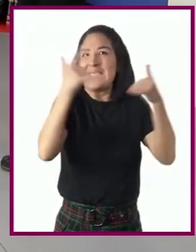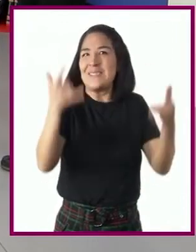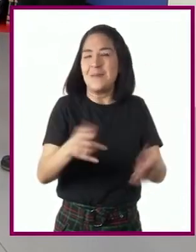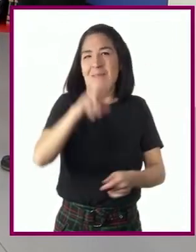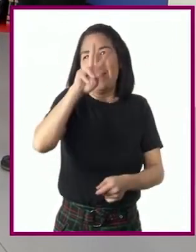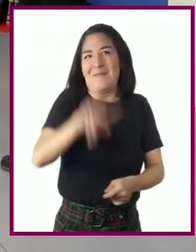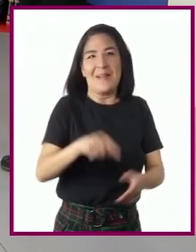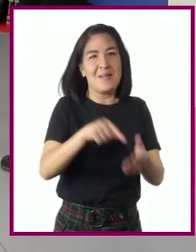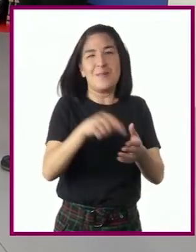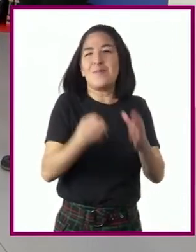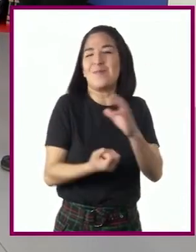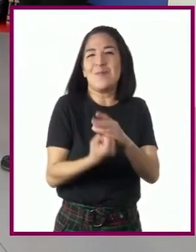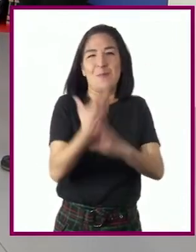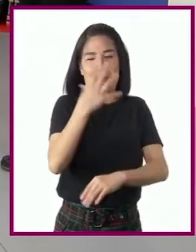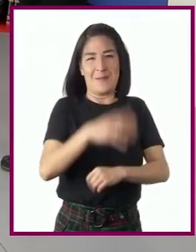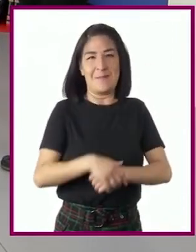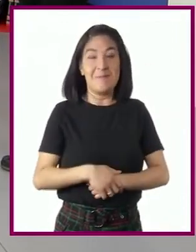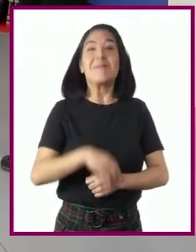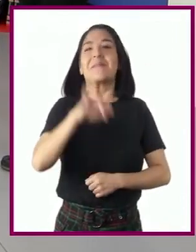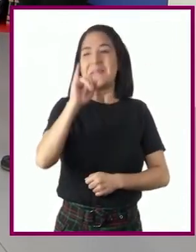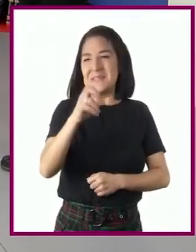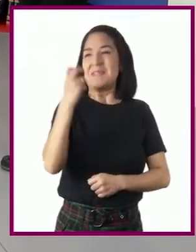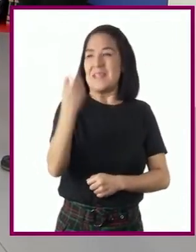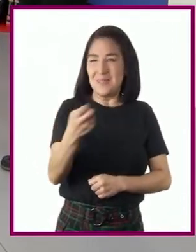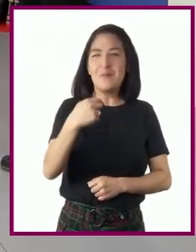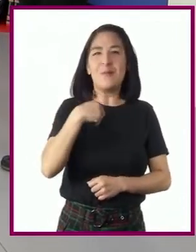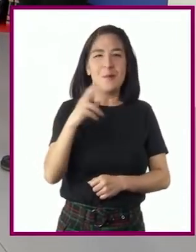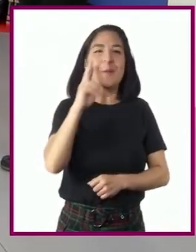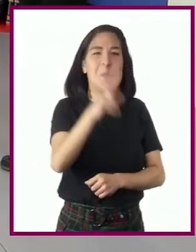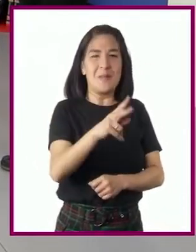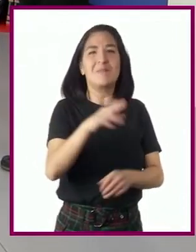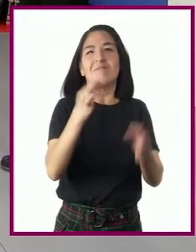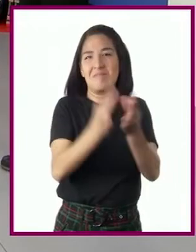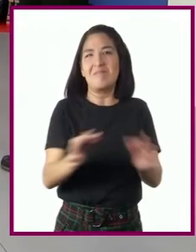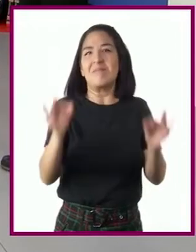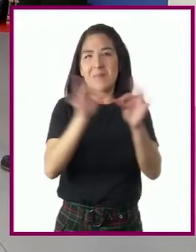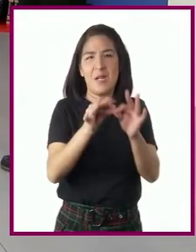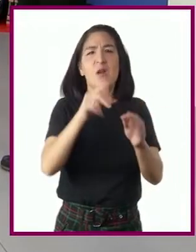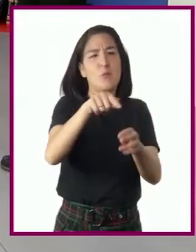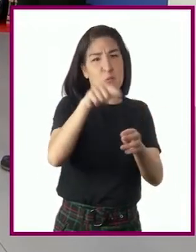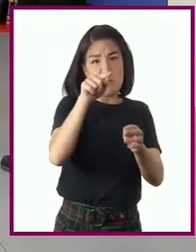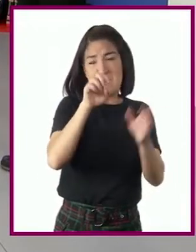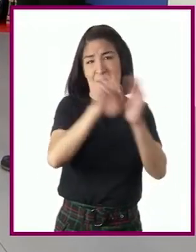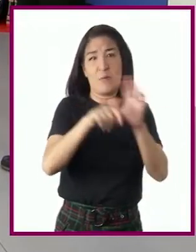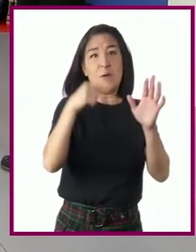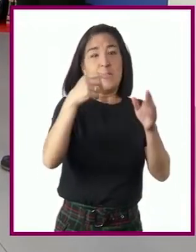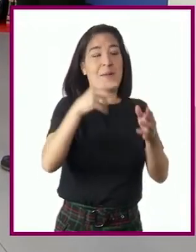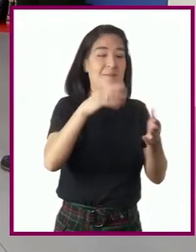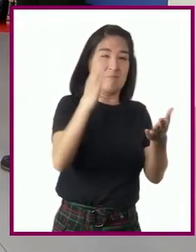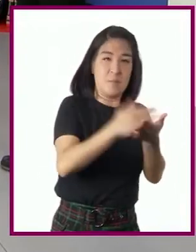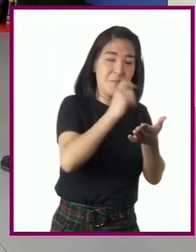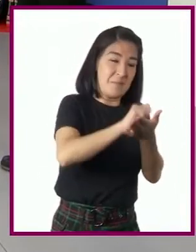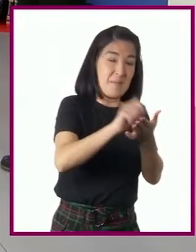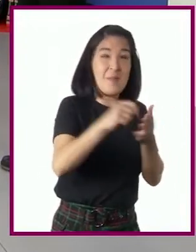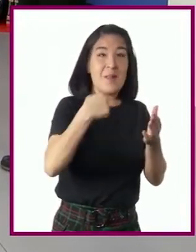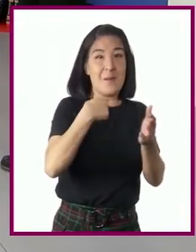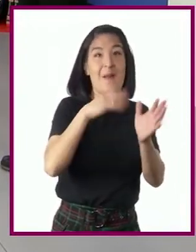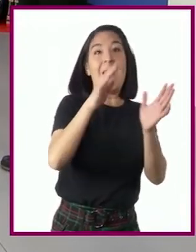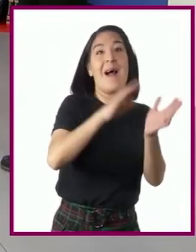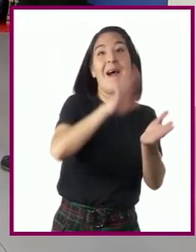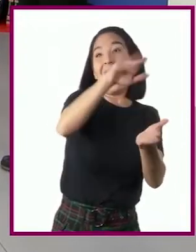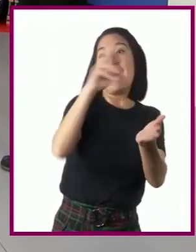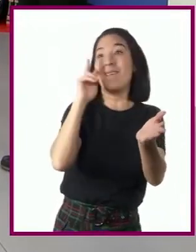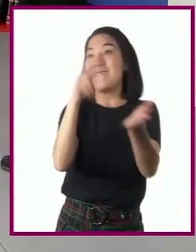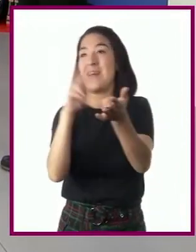Me parece muy buena estrategia escribir y no es necesario socializarlo. Puede ser para uno mismo. Así